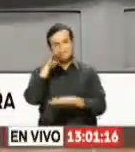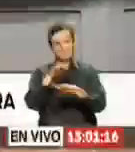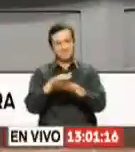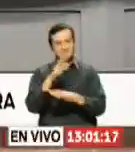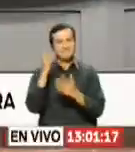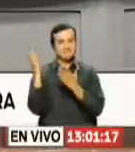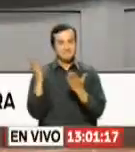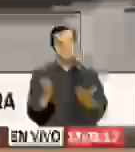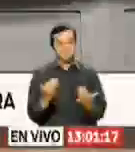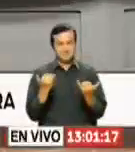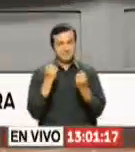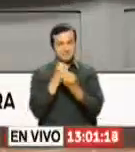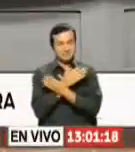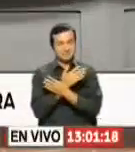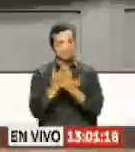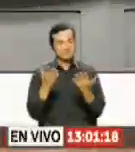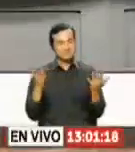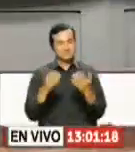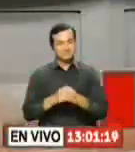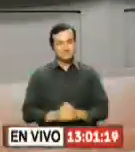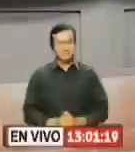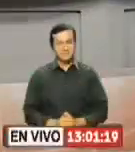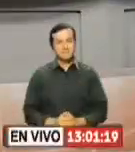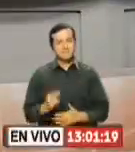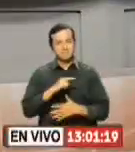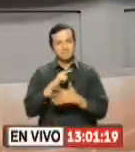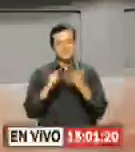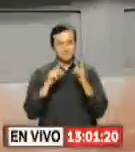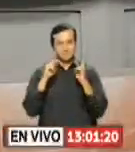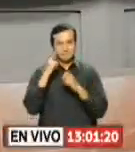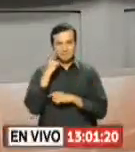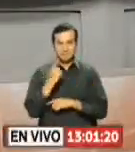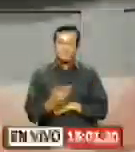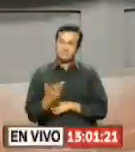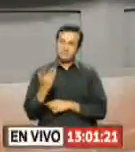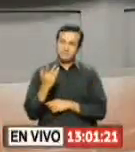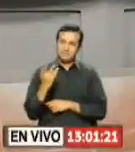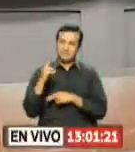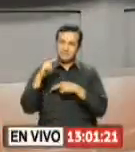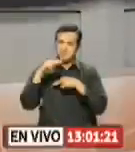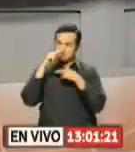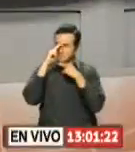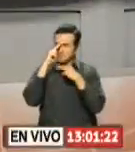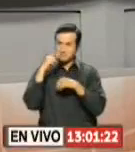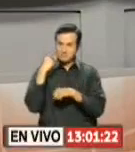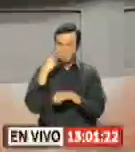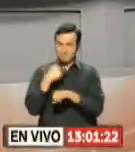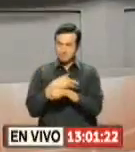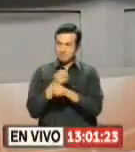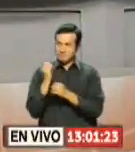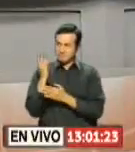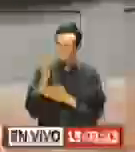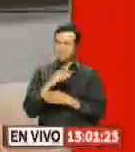tardes. Bienvenidos a esta entrega informativa. Vamos de inmediato a revisar los titulares con las noticias destacadas durante esta jornada.